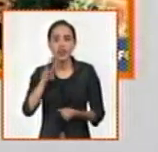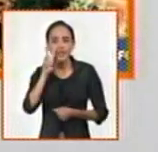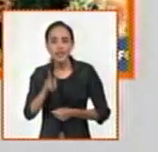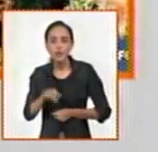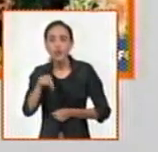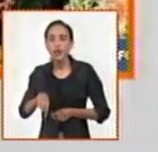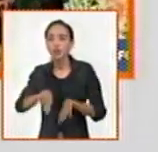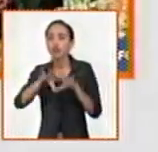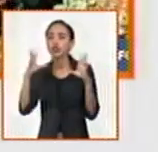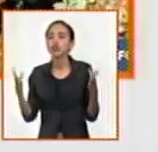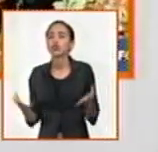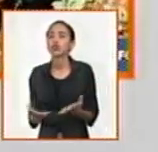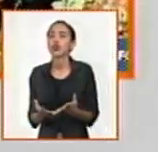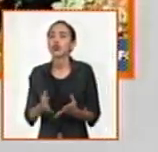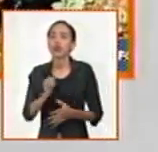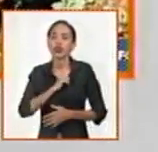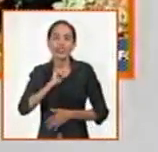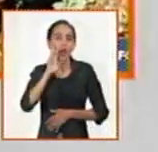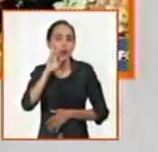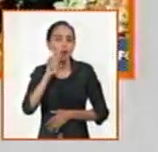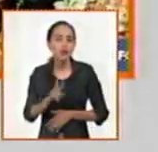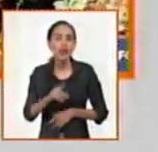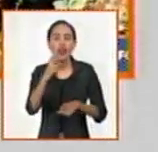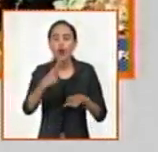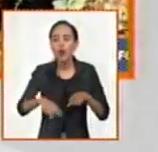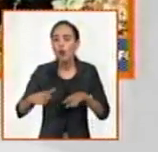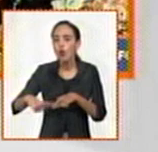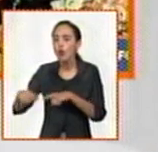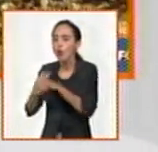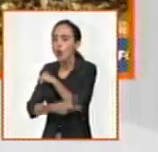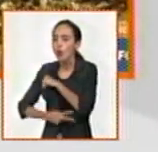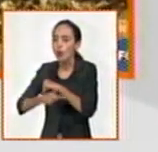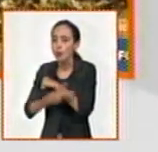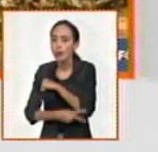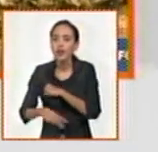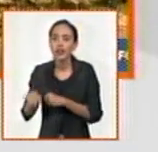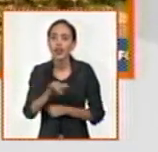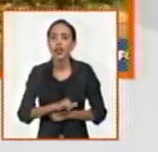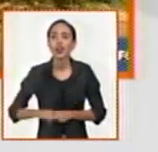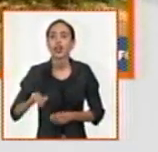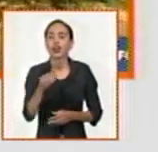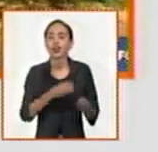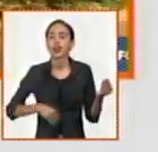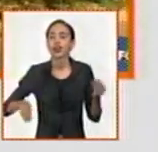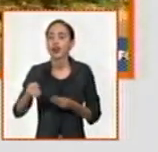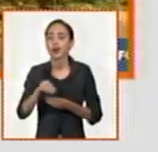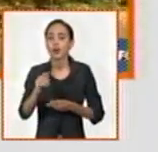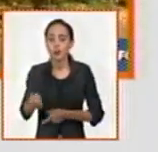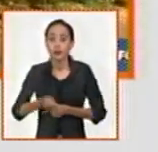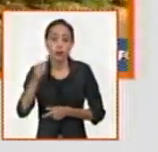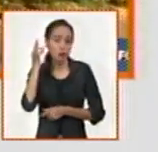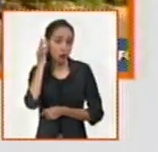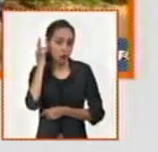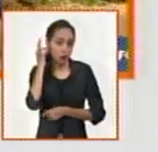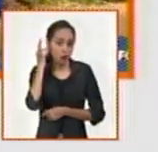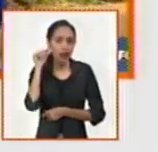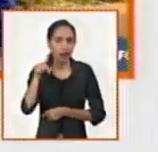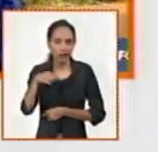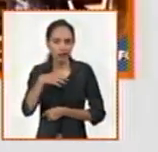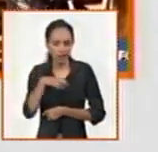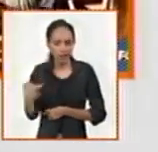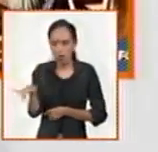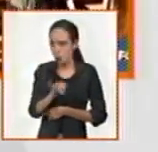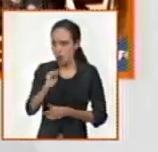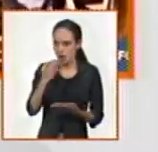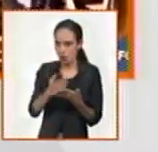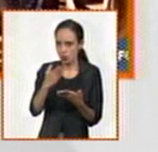todo lo que quisiéramos ver en otros países donde hay una reforma agraria, donde las mujeres están con acceso igual a